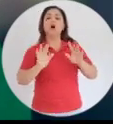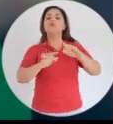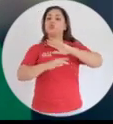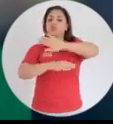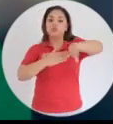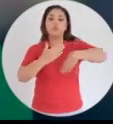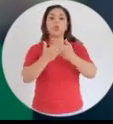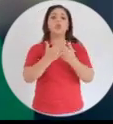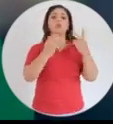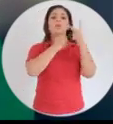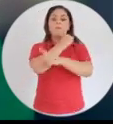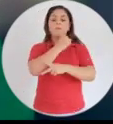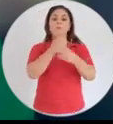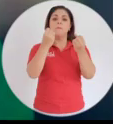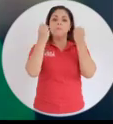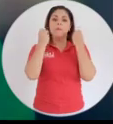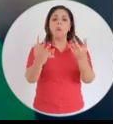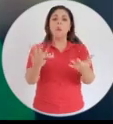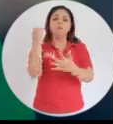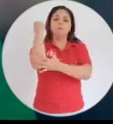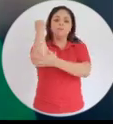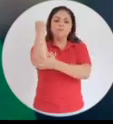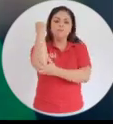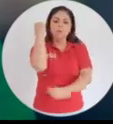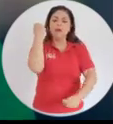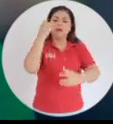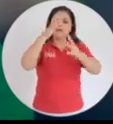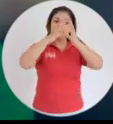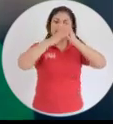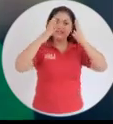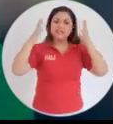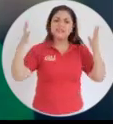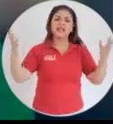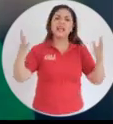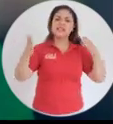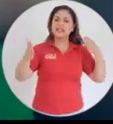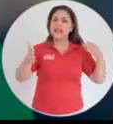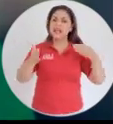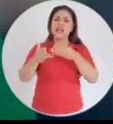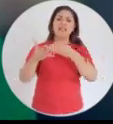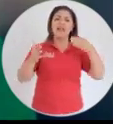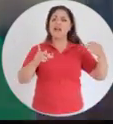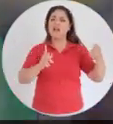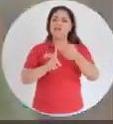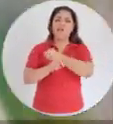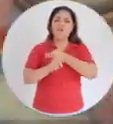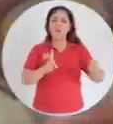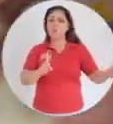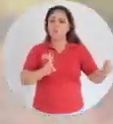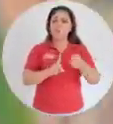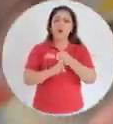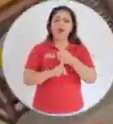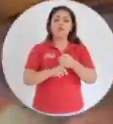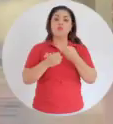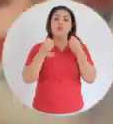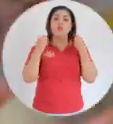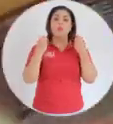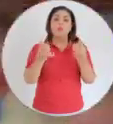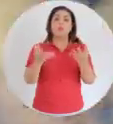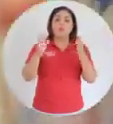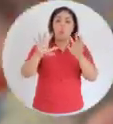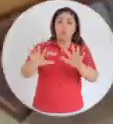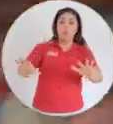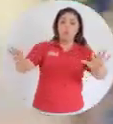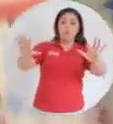nuestros países campea la pobreza extrema, ataca violentamente